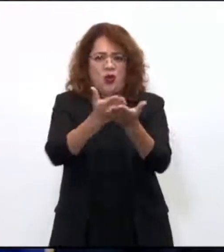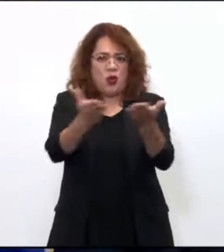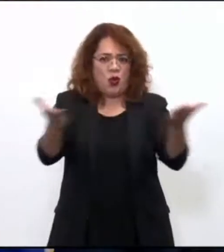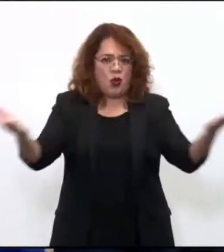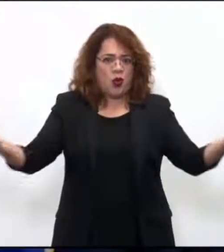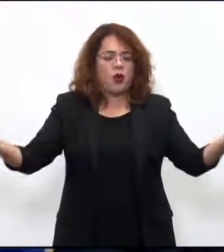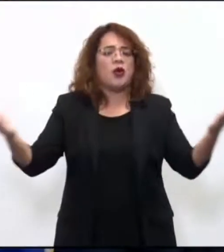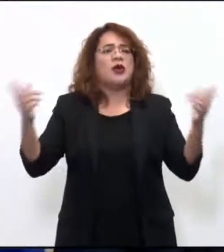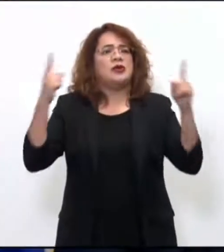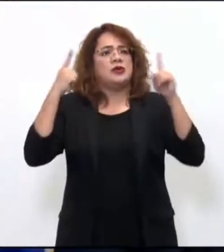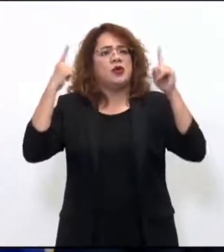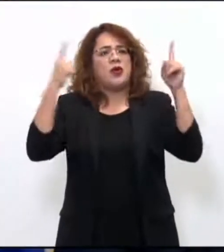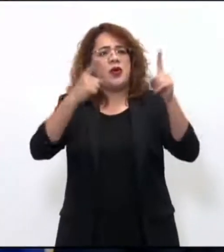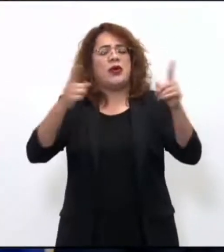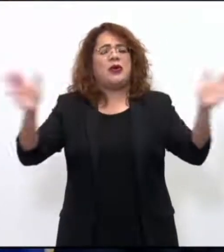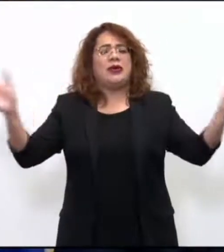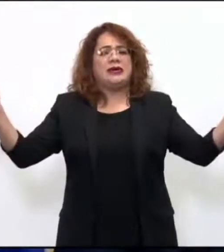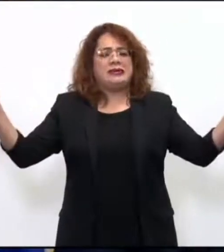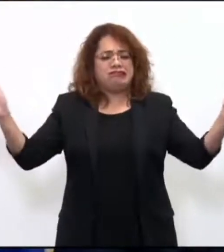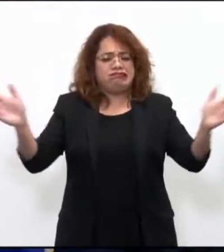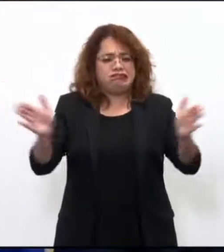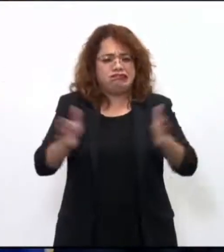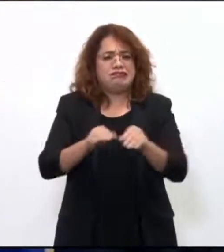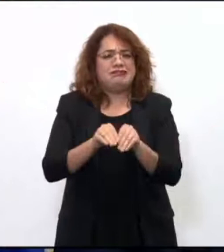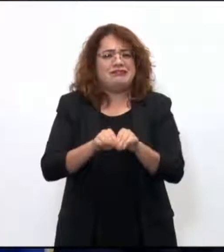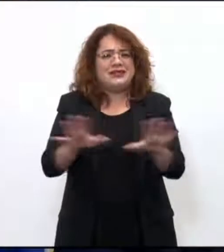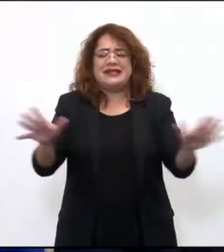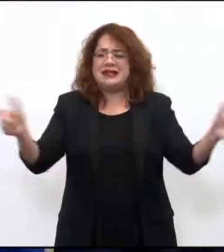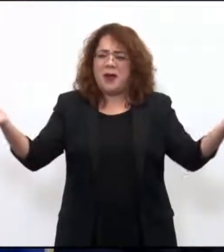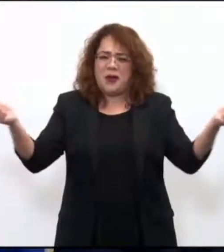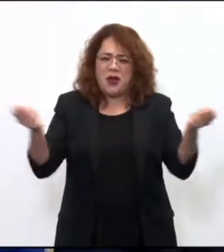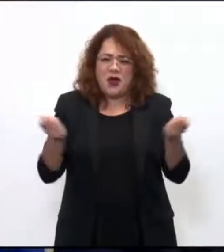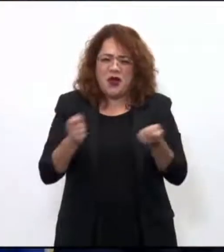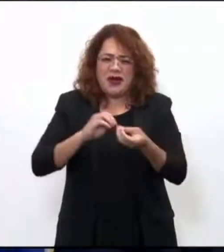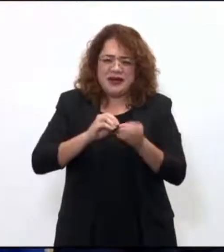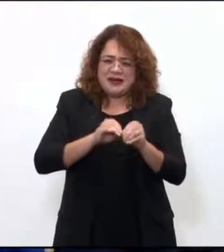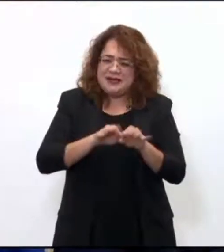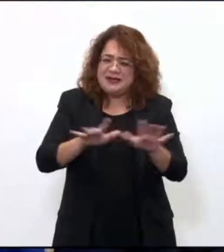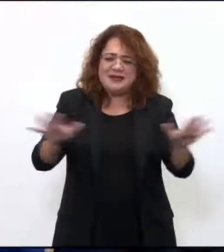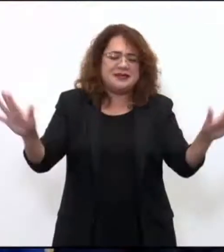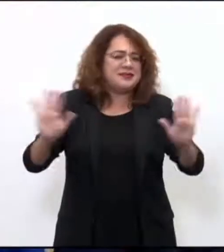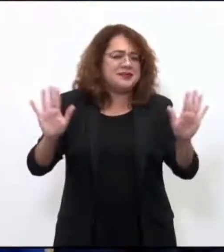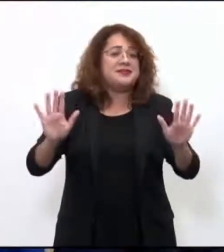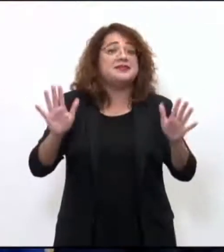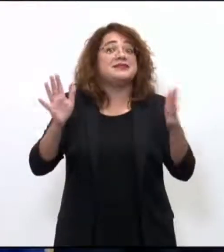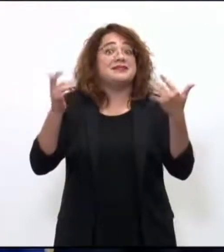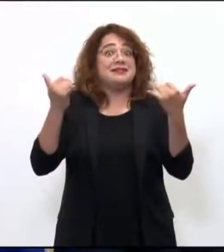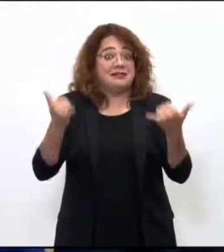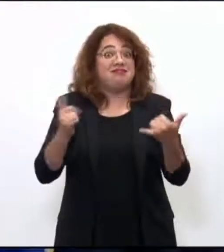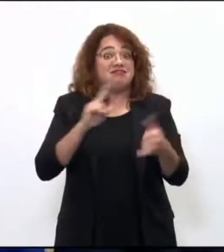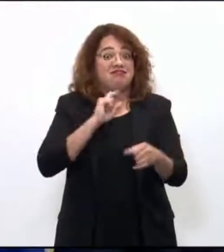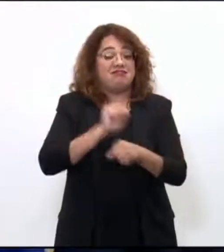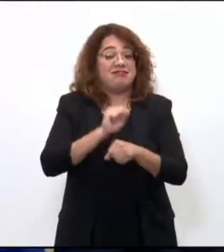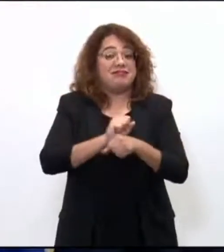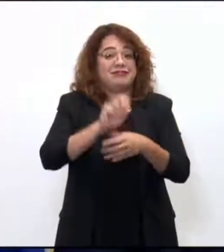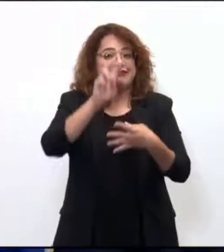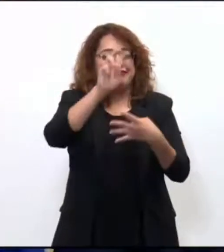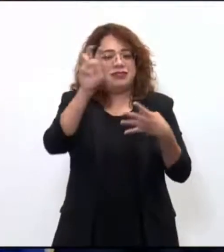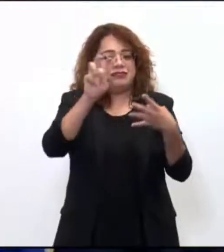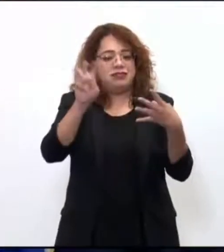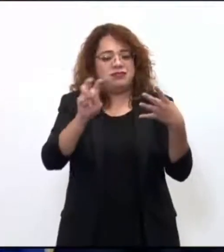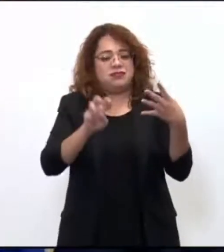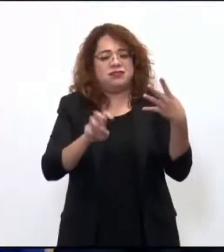resto del condado de Los Ángeles, ha cumplido con los criterios para pasar al nivel amarillo del